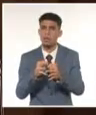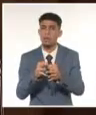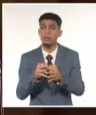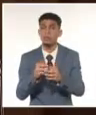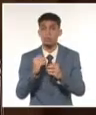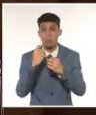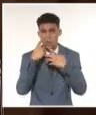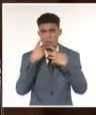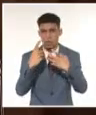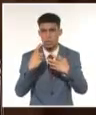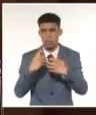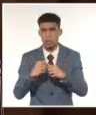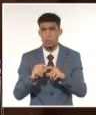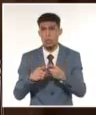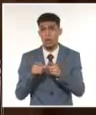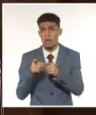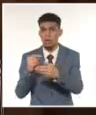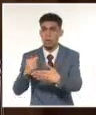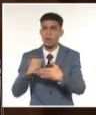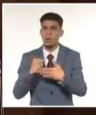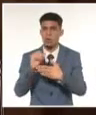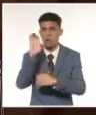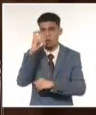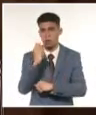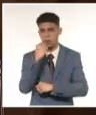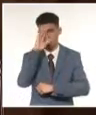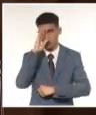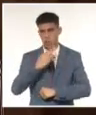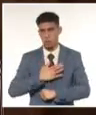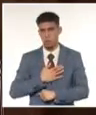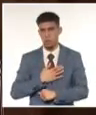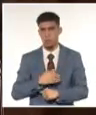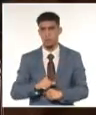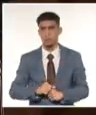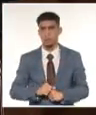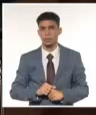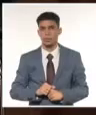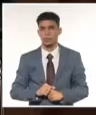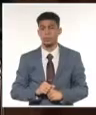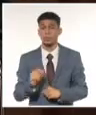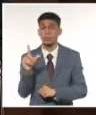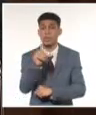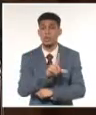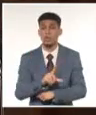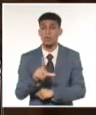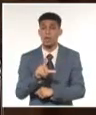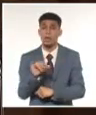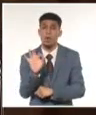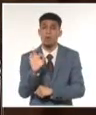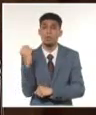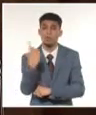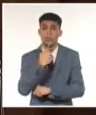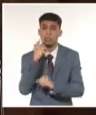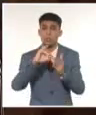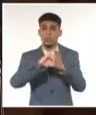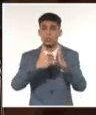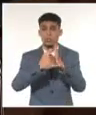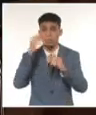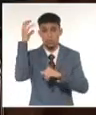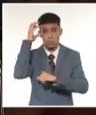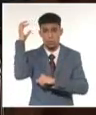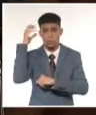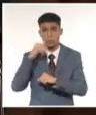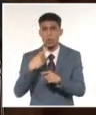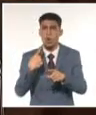ágil, proactivo y efectivo. A nivel social, las proyecciones de gobierno nos imponen